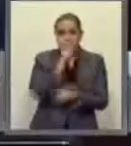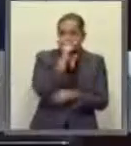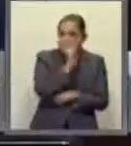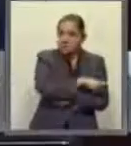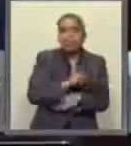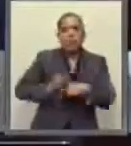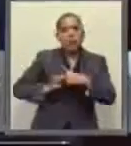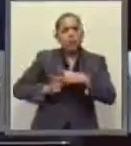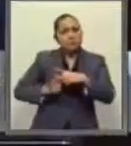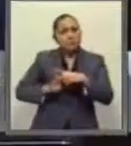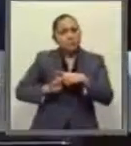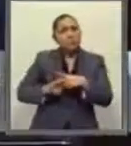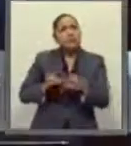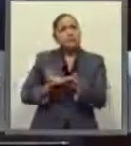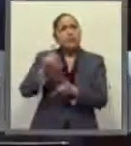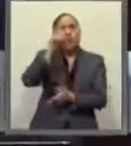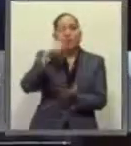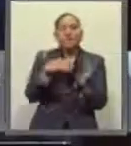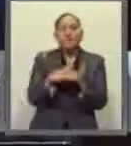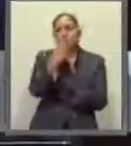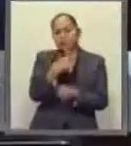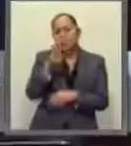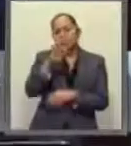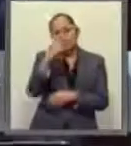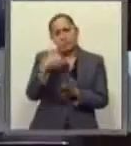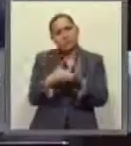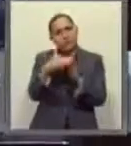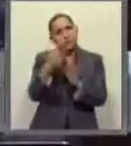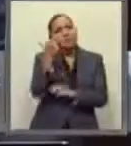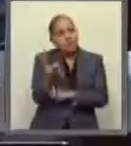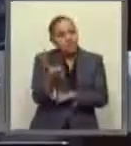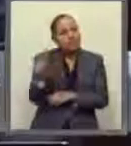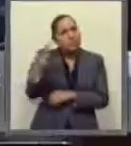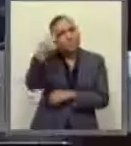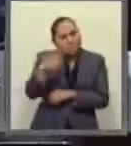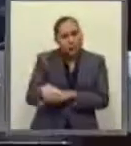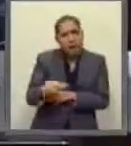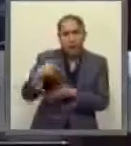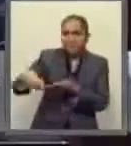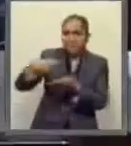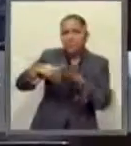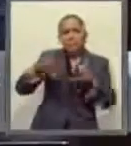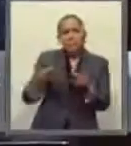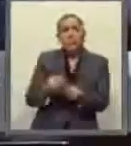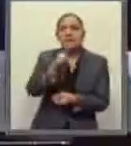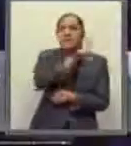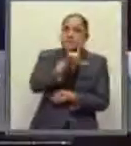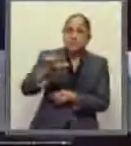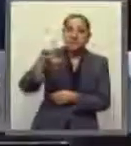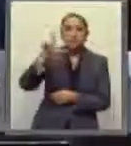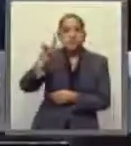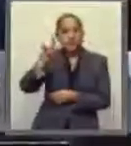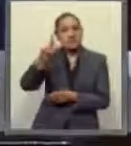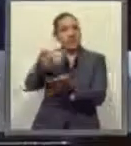presupuestado un mil ciento cuarenta y un millones de pesos con la finalidad de adquirir 770